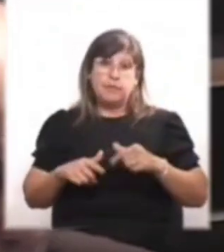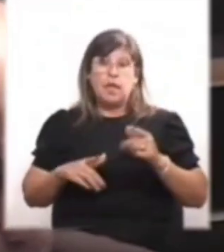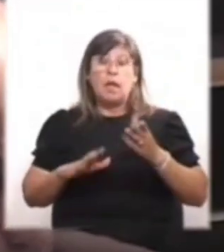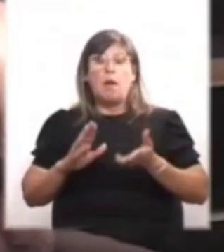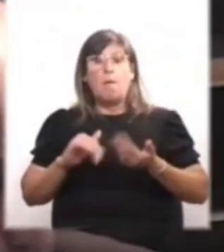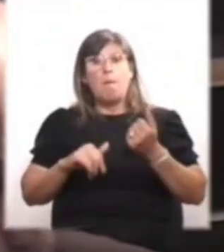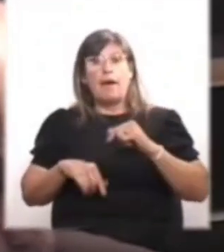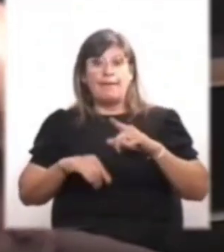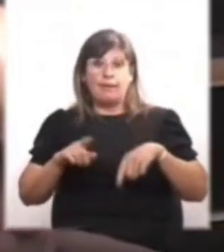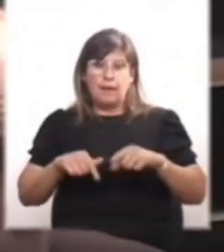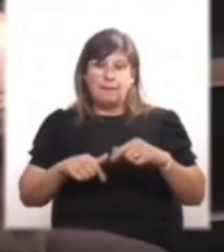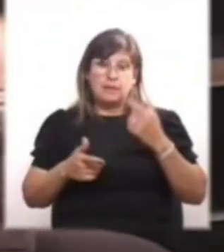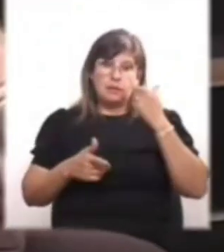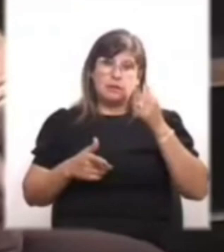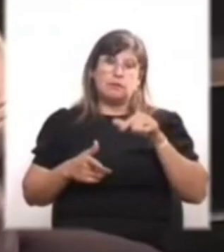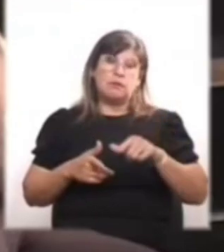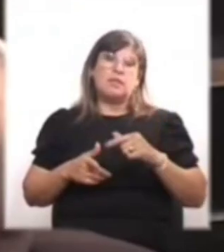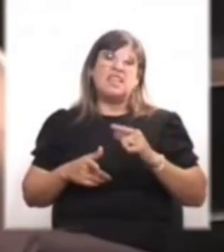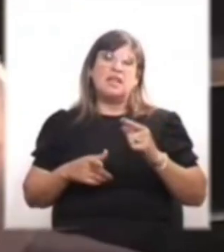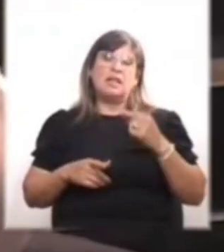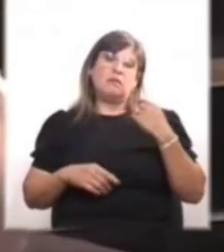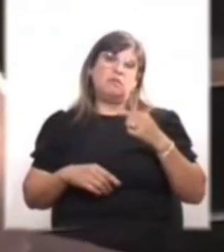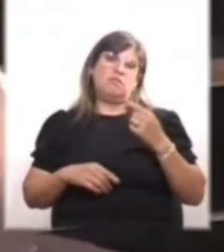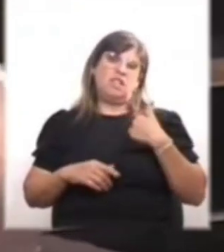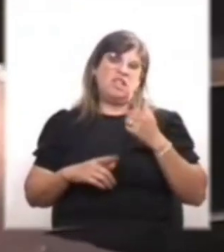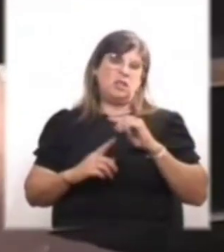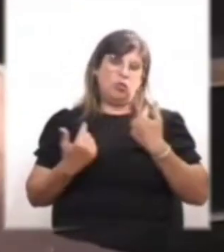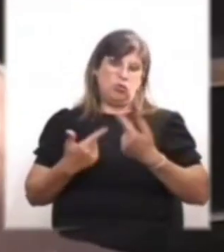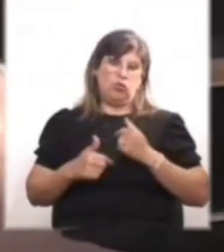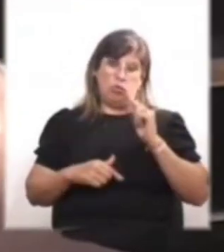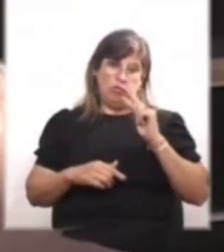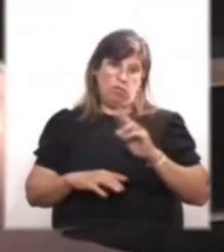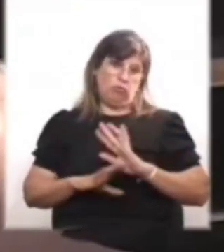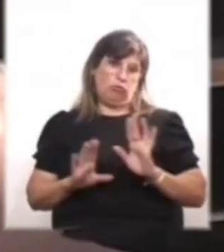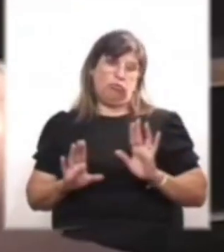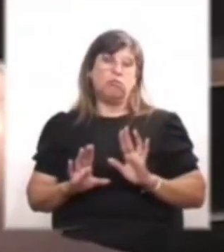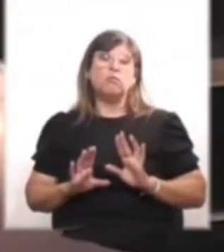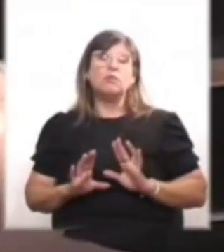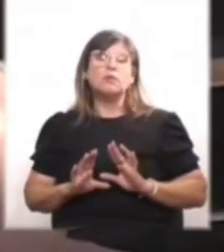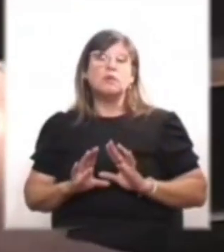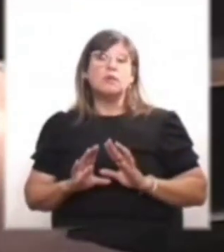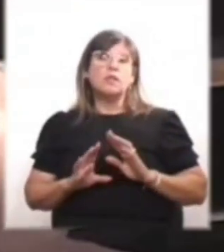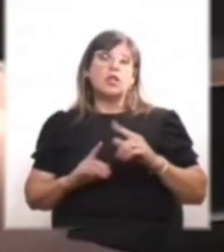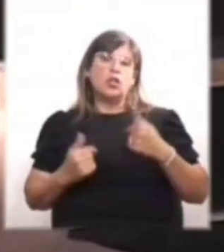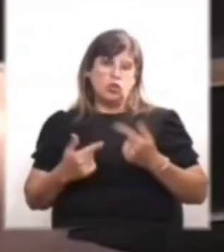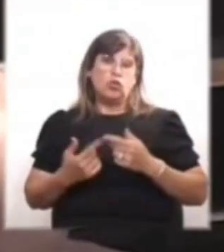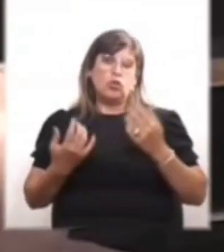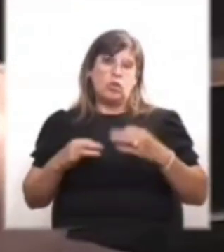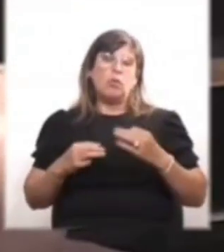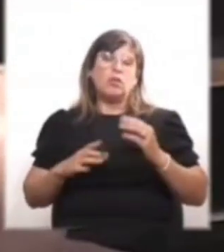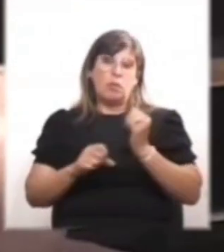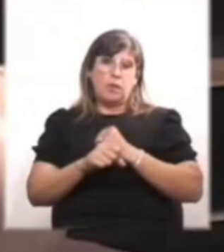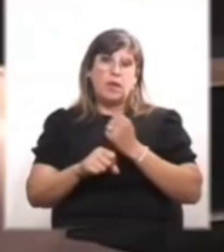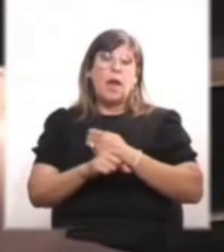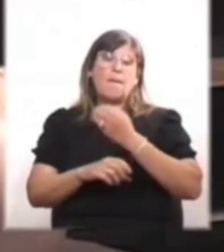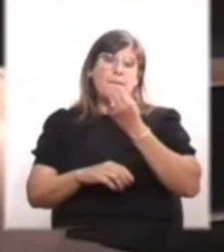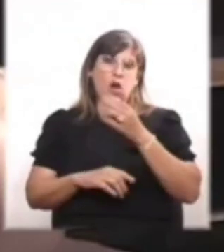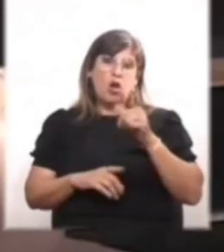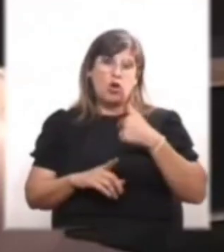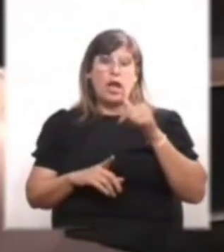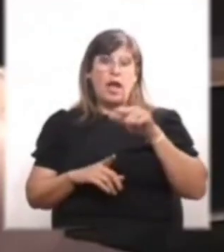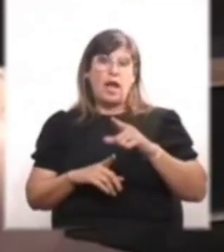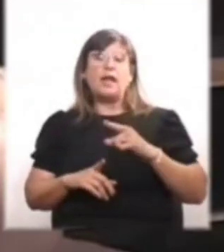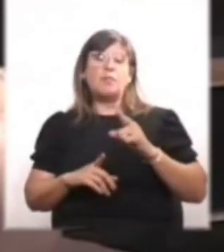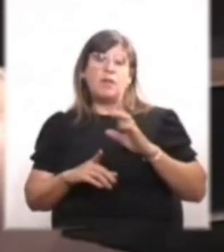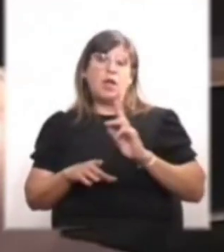más burocracia, que es un inconveniente que vemos de nuestro sector. Estamos convencidos que hay que trabajar para mejorar el manejo